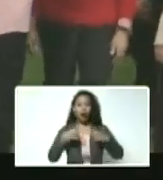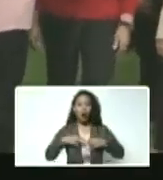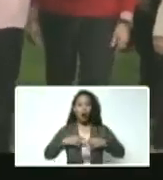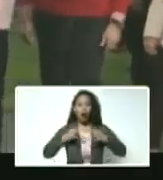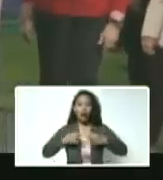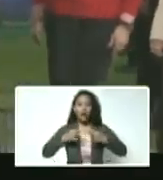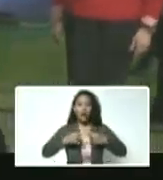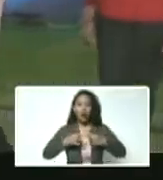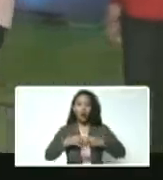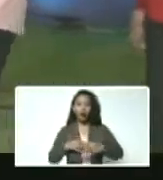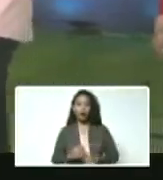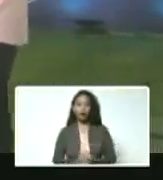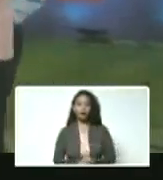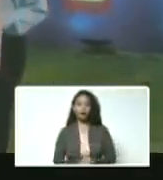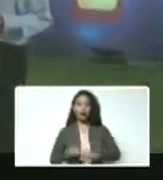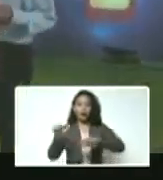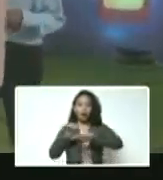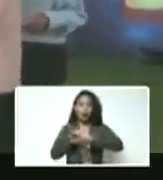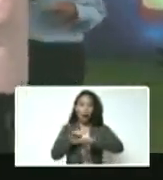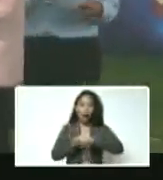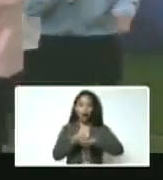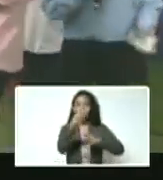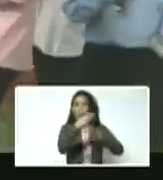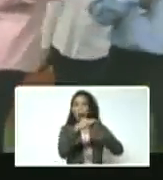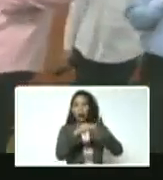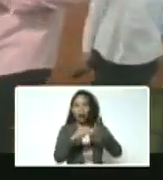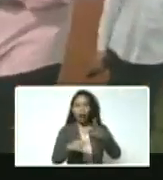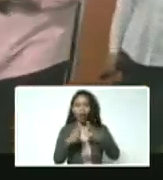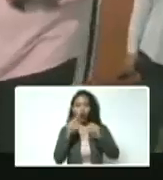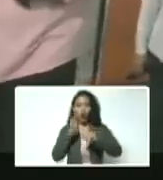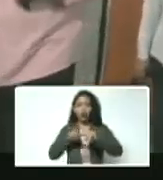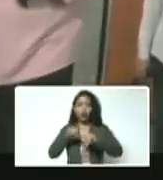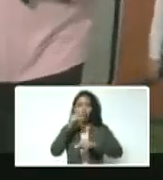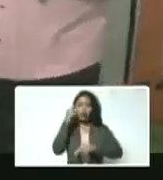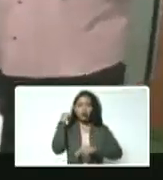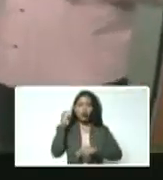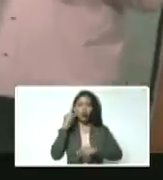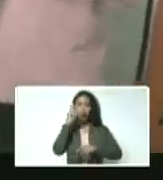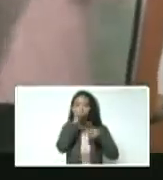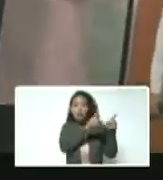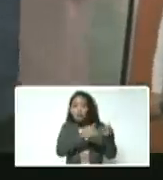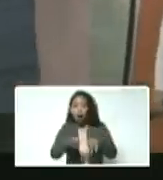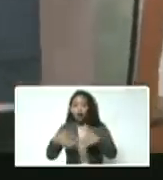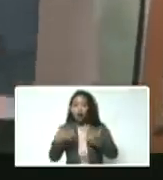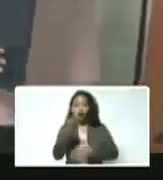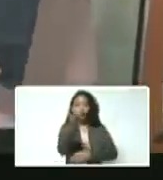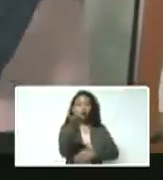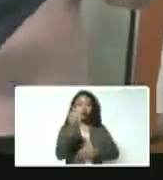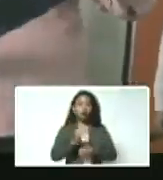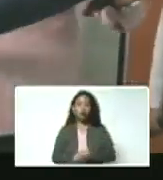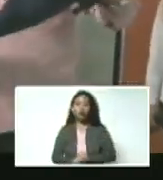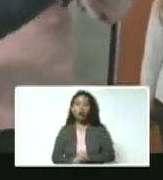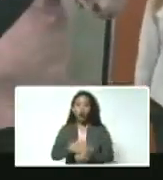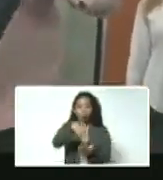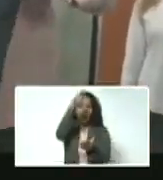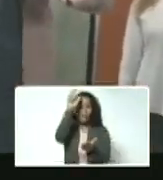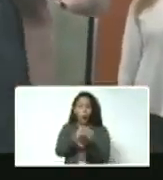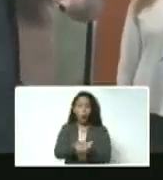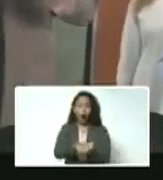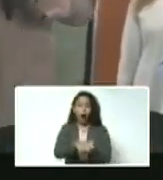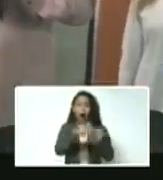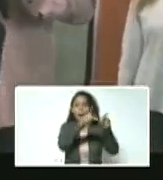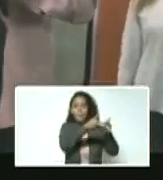uniformes, útiles, calzado para todos nuestros niños y nuestras niñas. Un plan que usted aprobó a través del programa